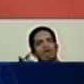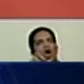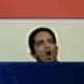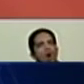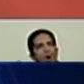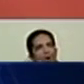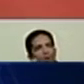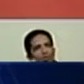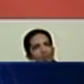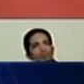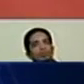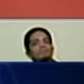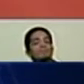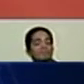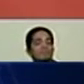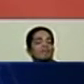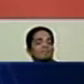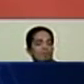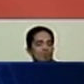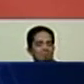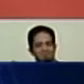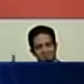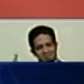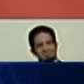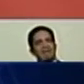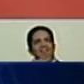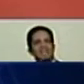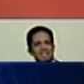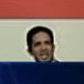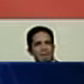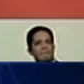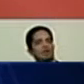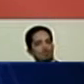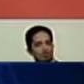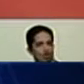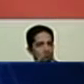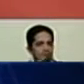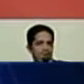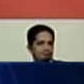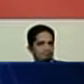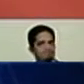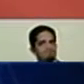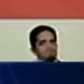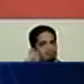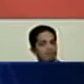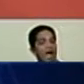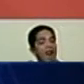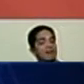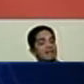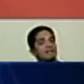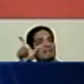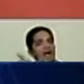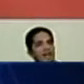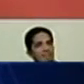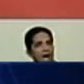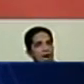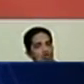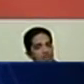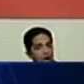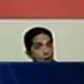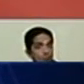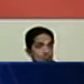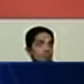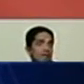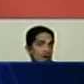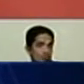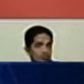oportunidad. Inmediatamente en el mes de diciembre dirigimos una carta al secretario general de las Naciones Unidas denunciando esta